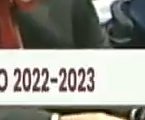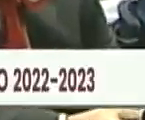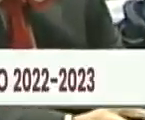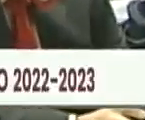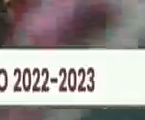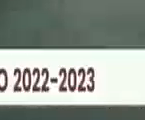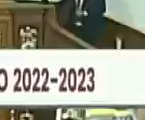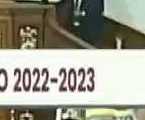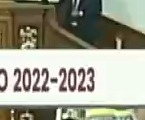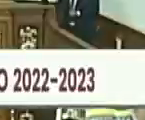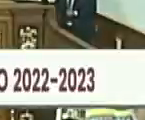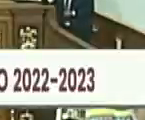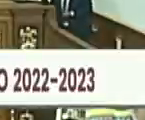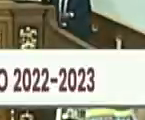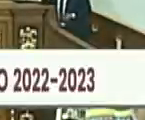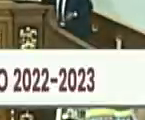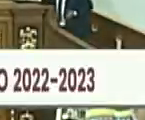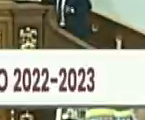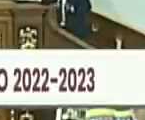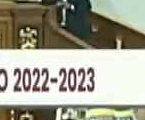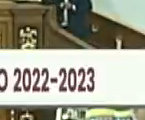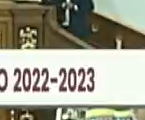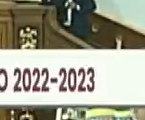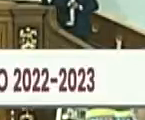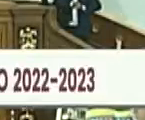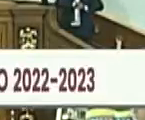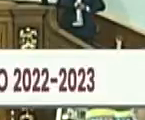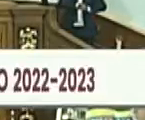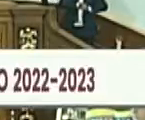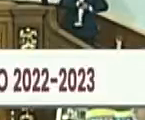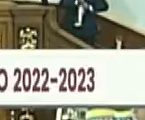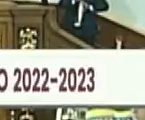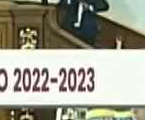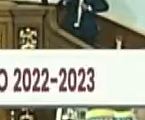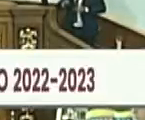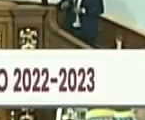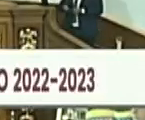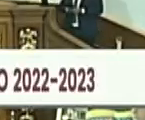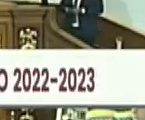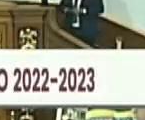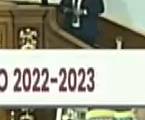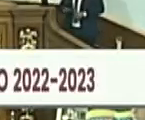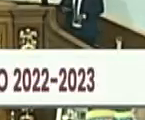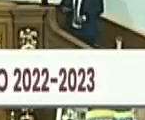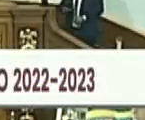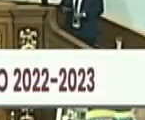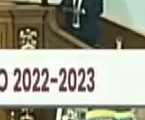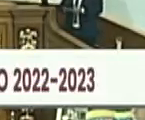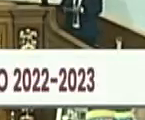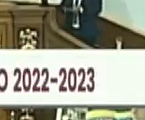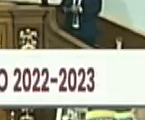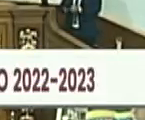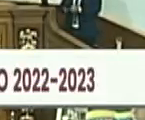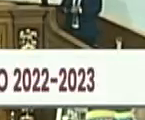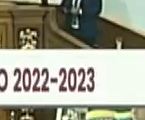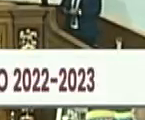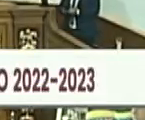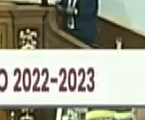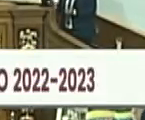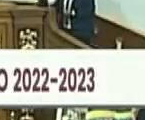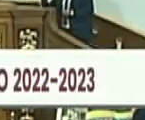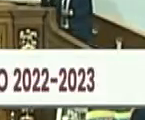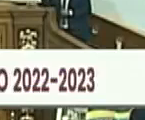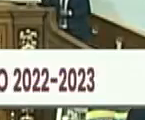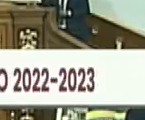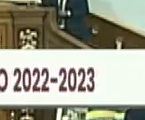2022-2023. El llamado es el compromiso con el pueblo venezolano, leyes a favor también de cada uno de los